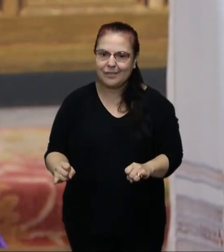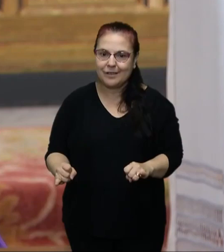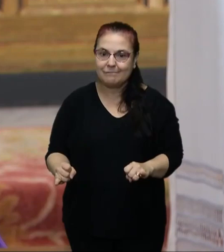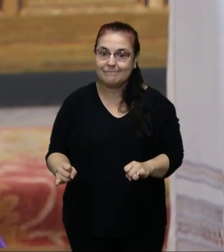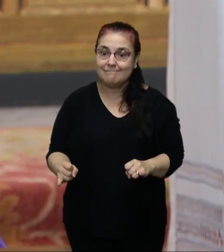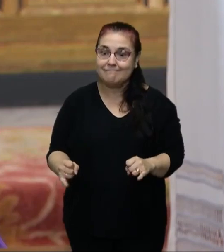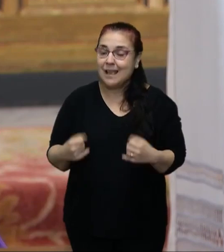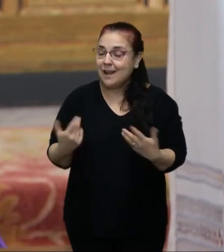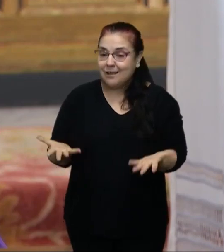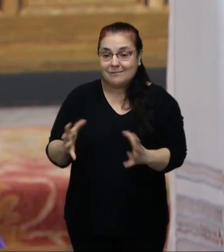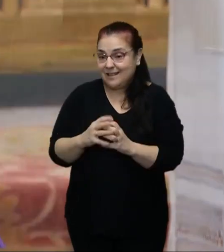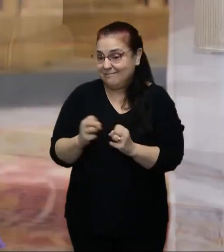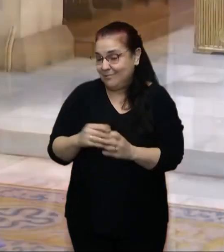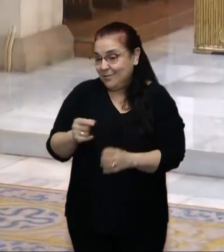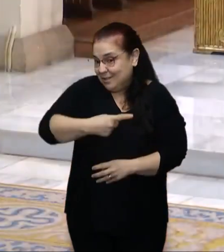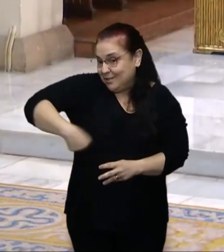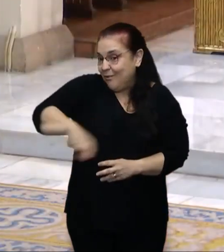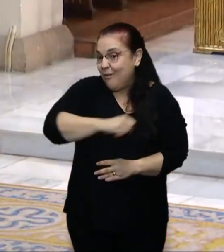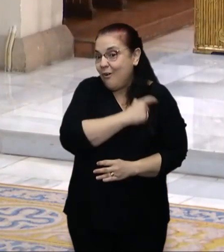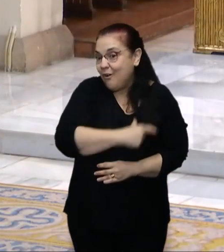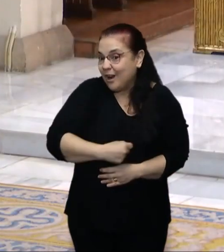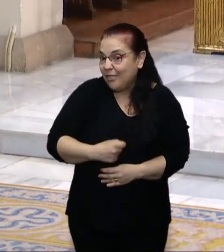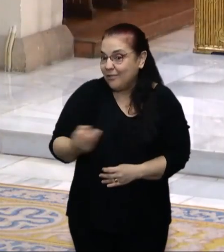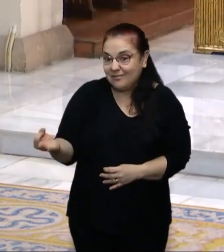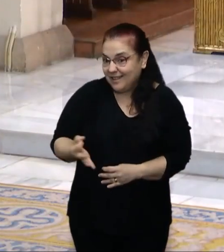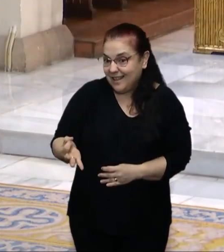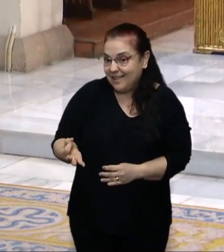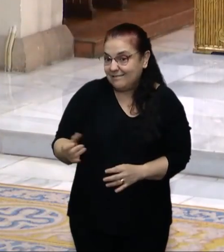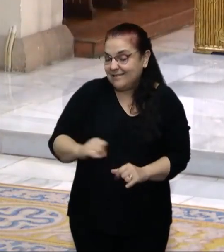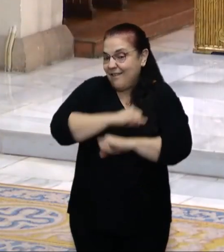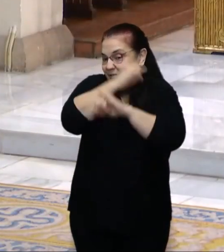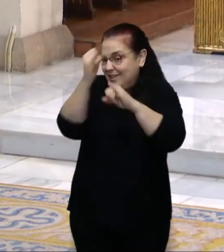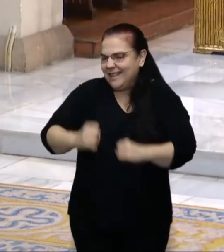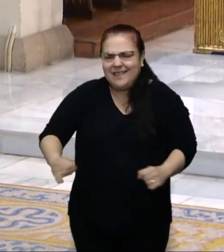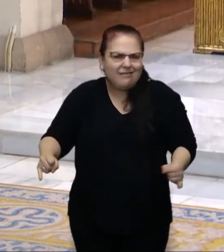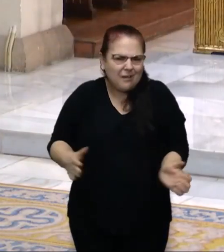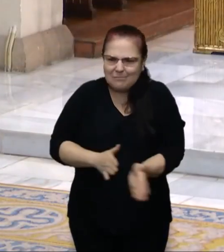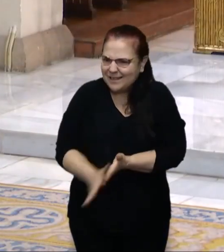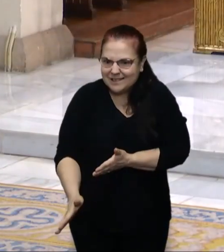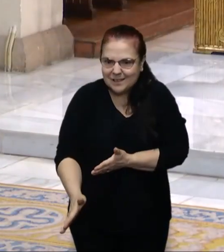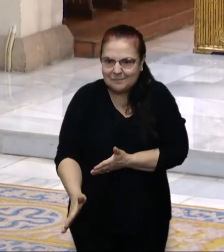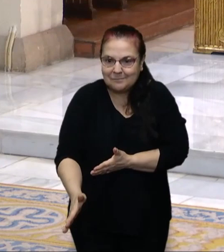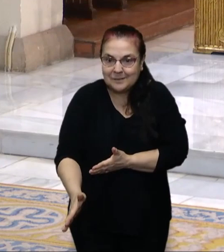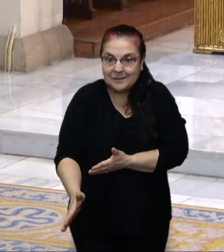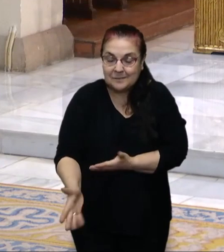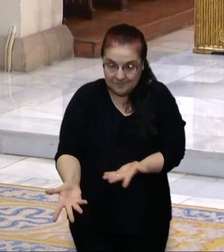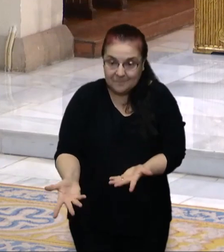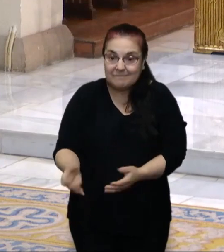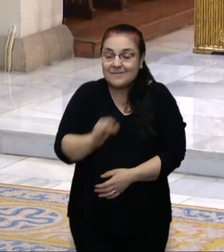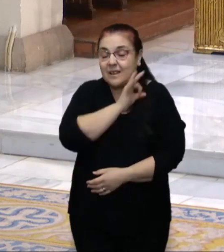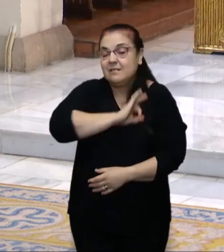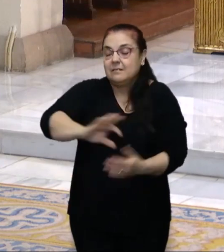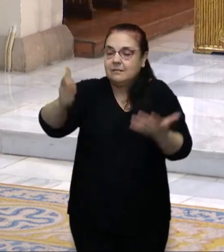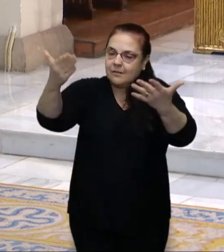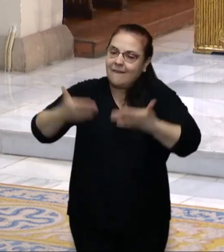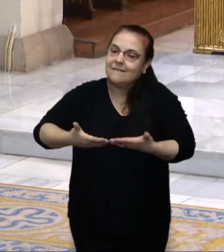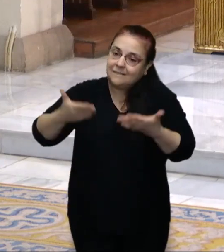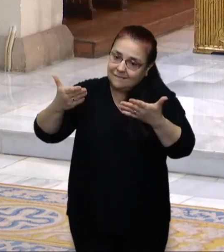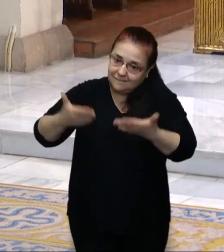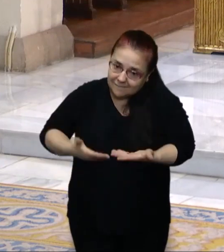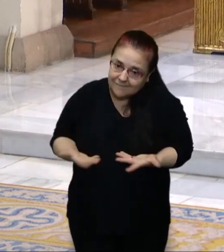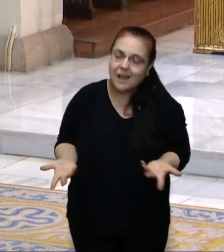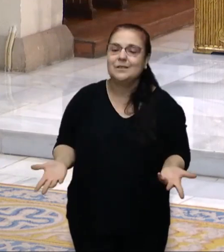lo que más ansía nuestro corazón, la felicidad para siempre. Que el Señor nos ayude a tratar